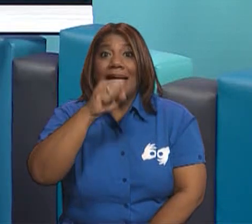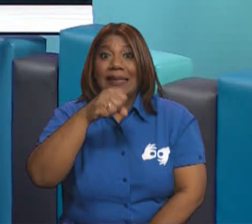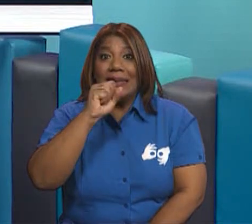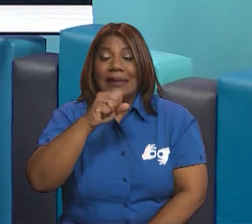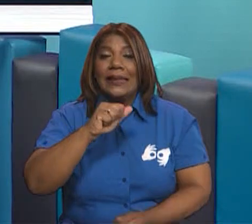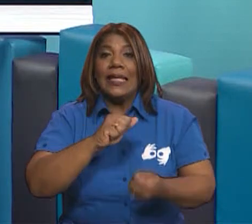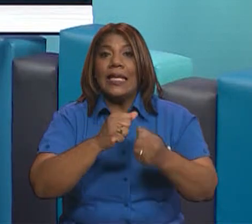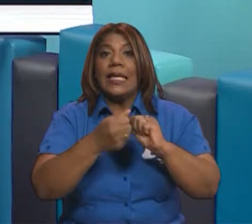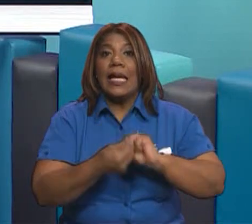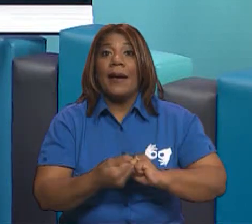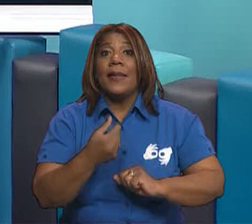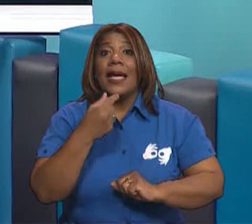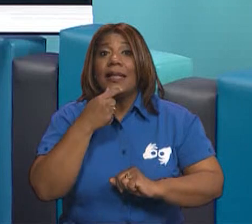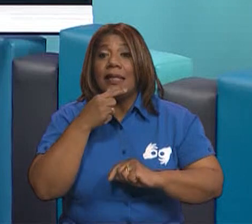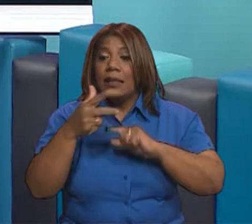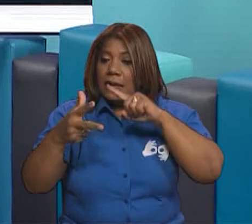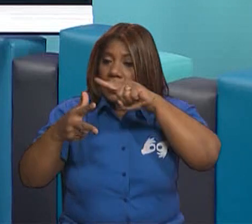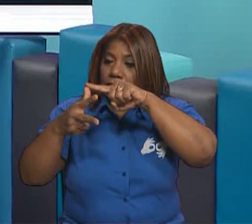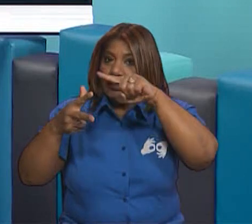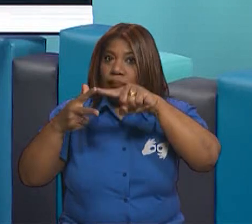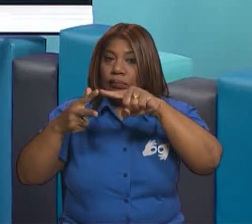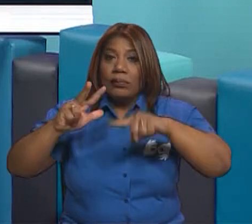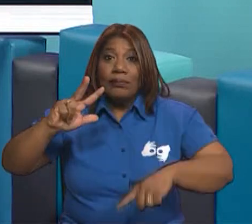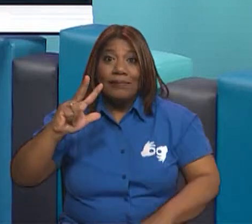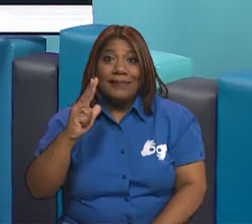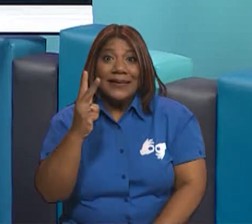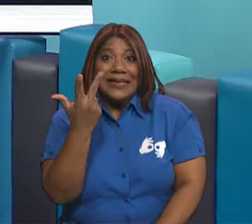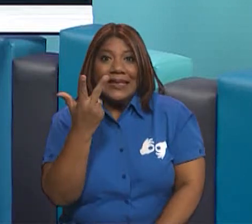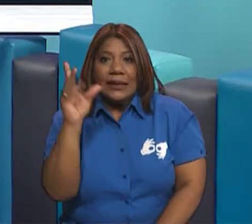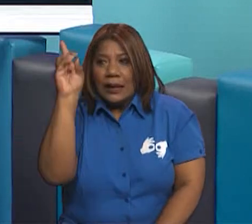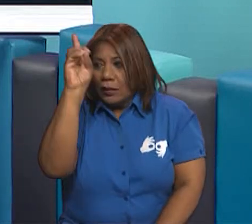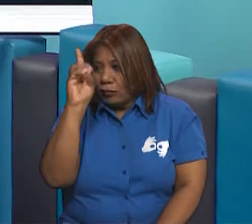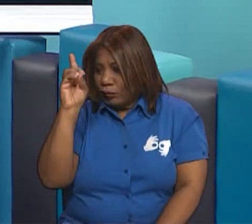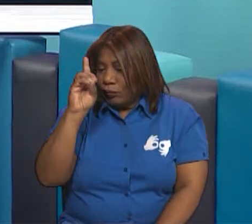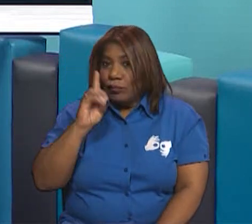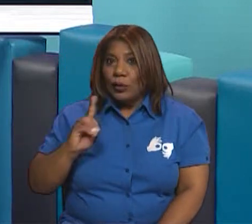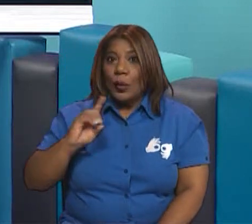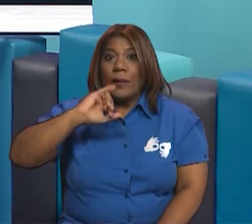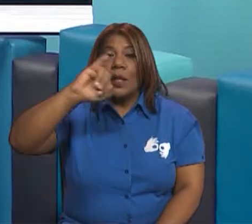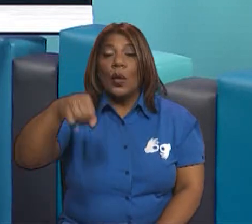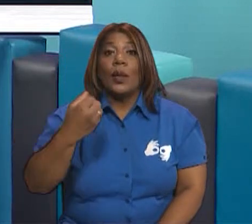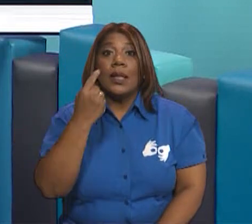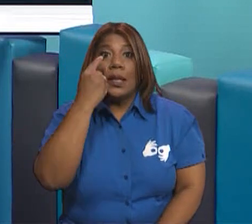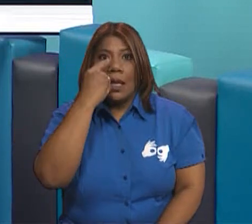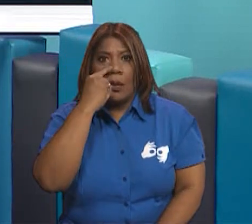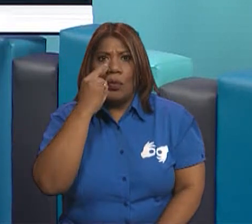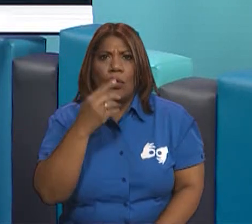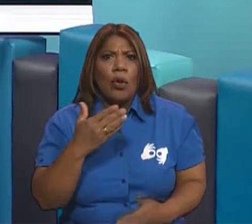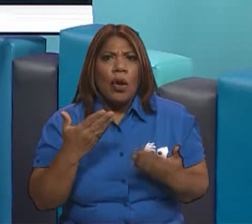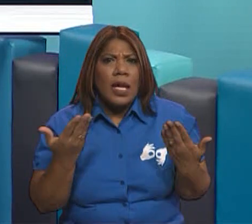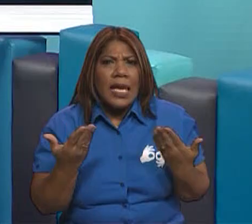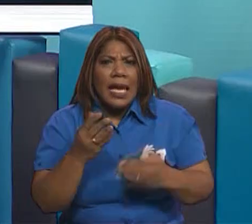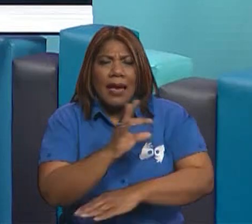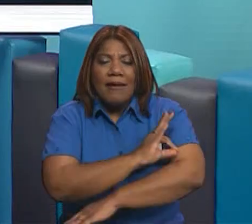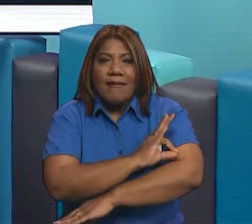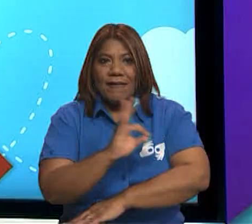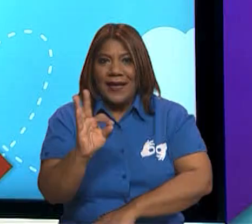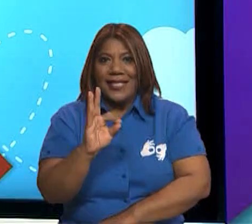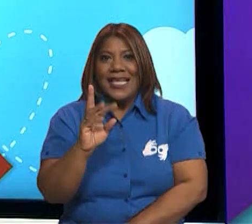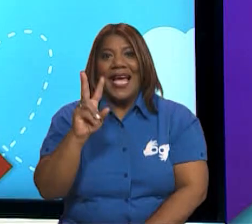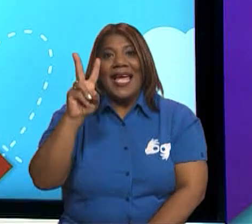se trata del tercer domingo del mes de junio. Entonces, veamos qué día sería en el